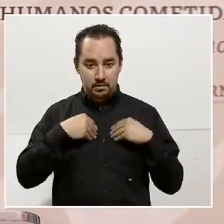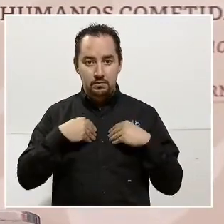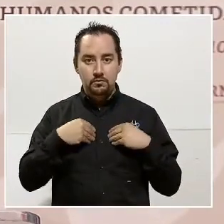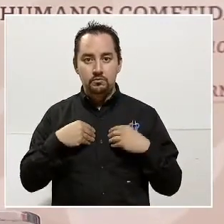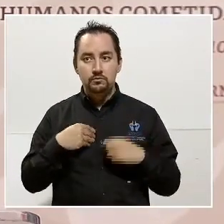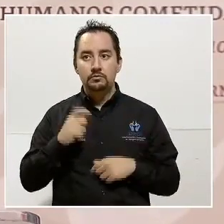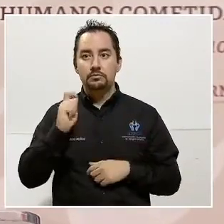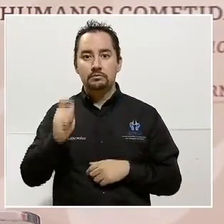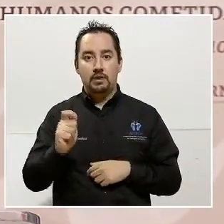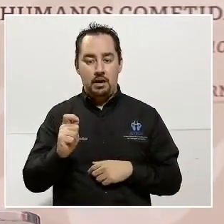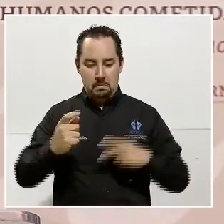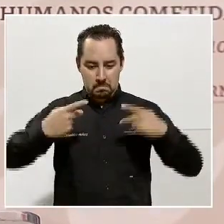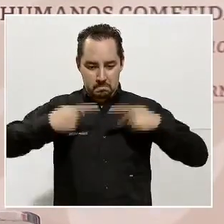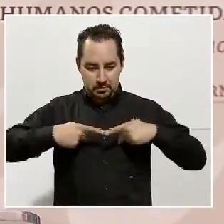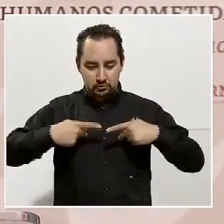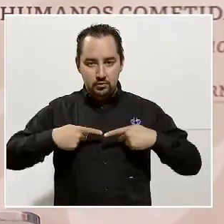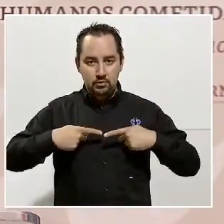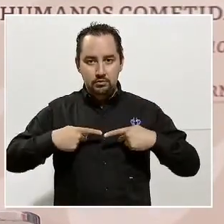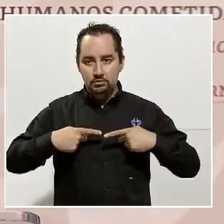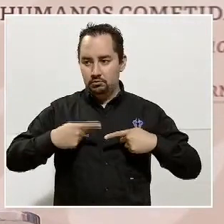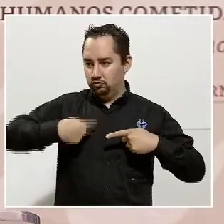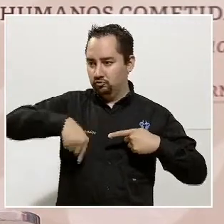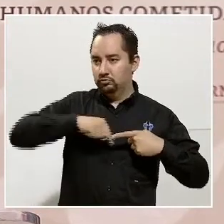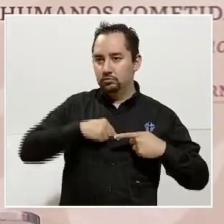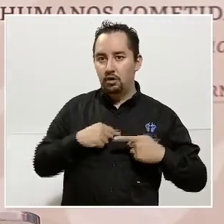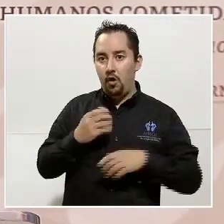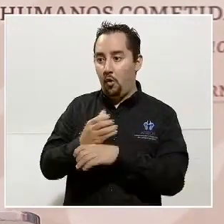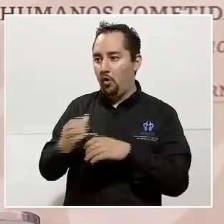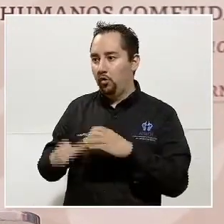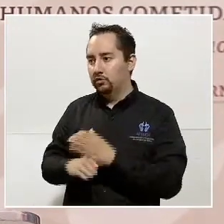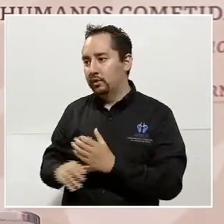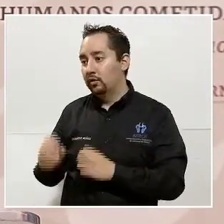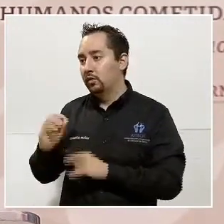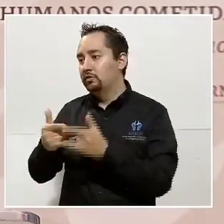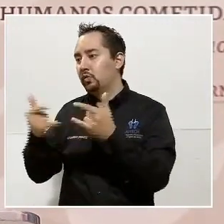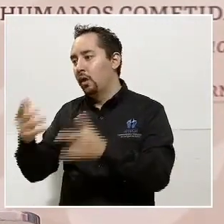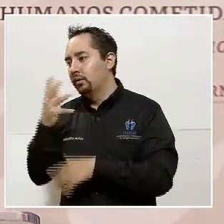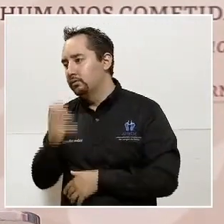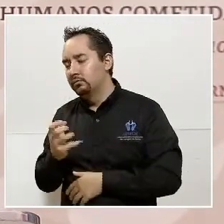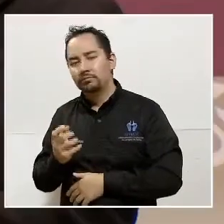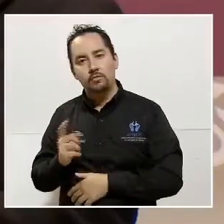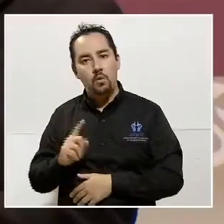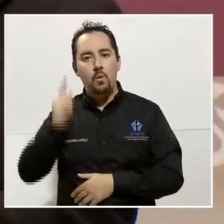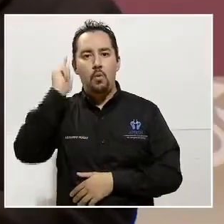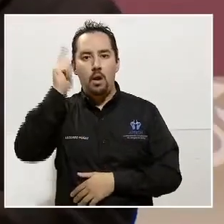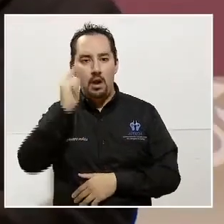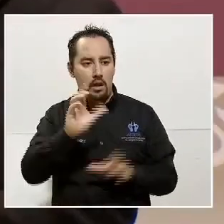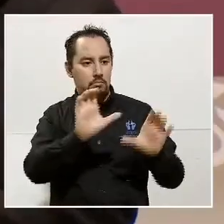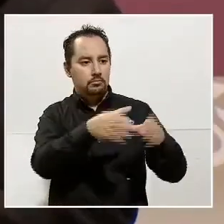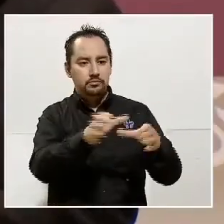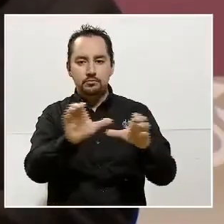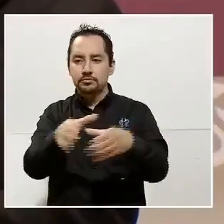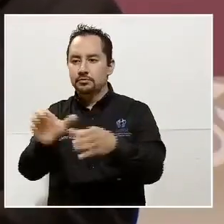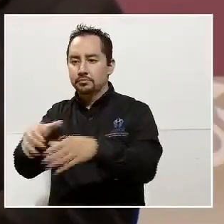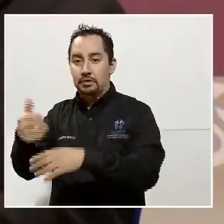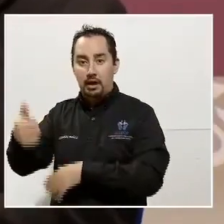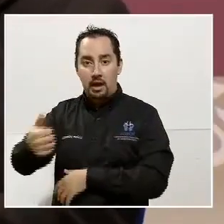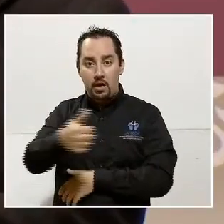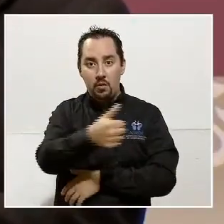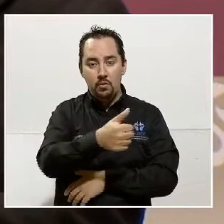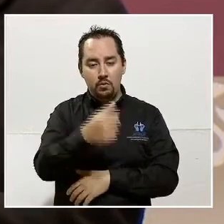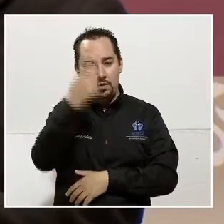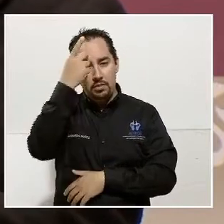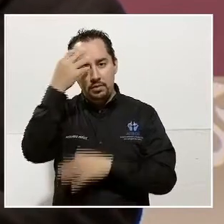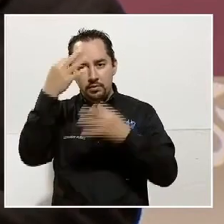no cosas ni tragedias acumuladas. Esperamos que la dignidad de estas comunidades prevalezca